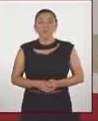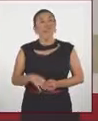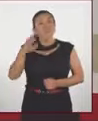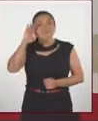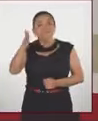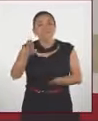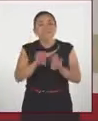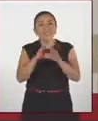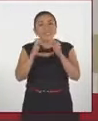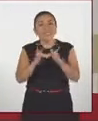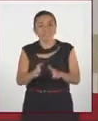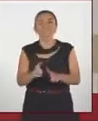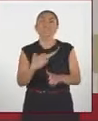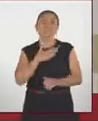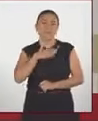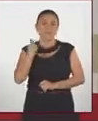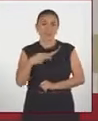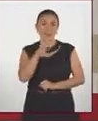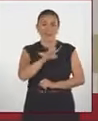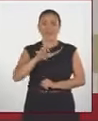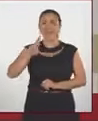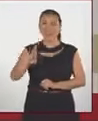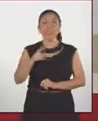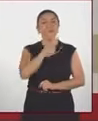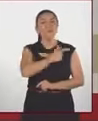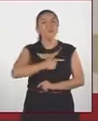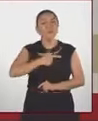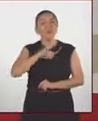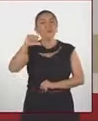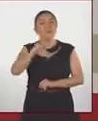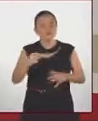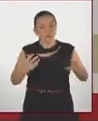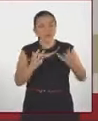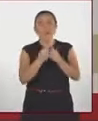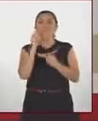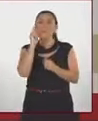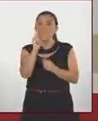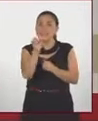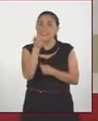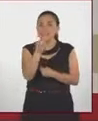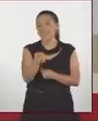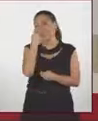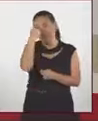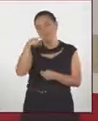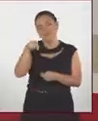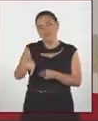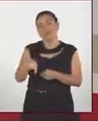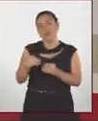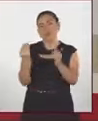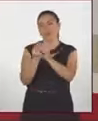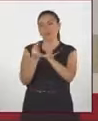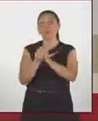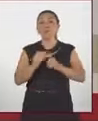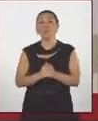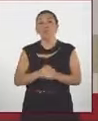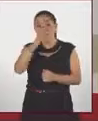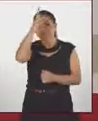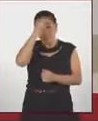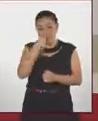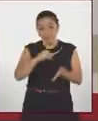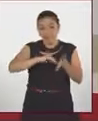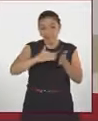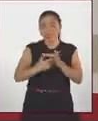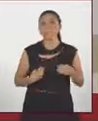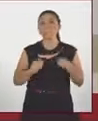Hola, ¿qué tal? Les saluda Enrique Rodal. Me da mucho gusto que nos acompañen en este espacio. En el marco de la estrategia